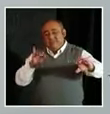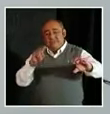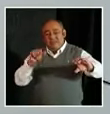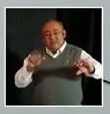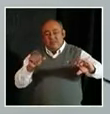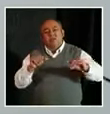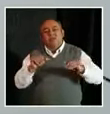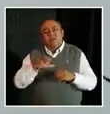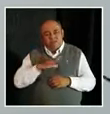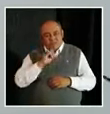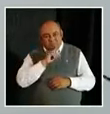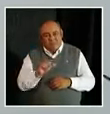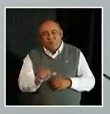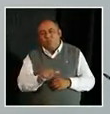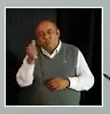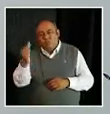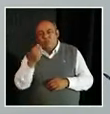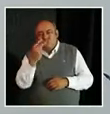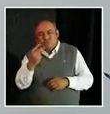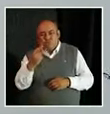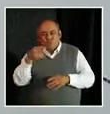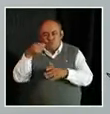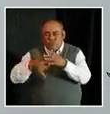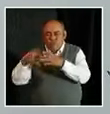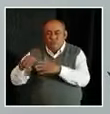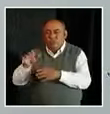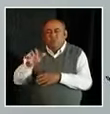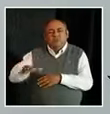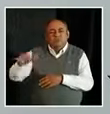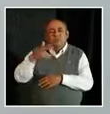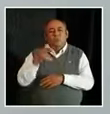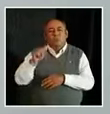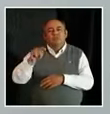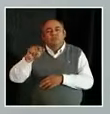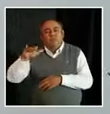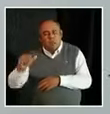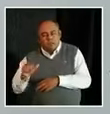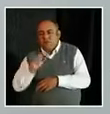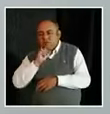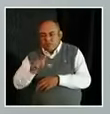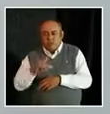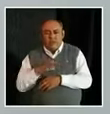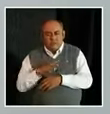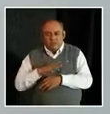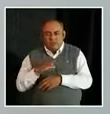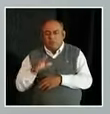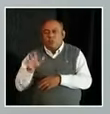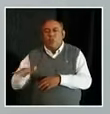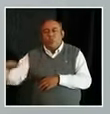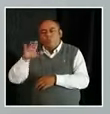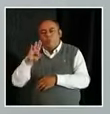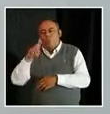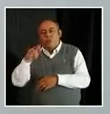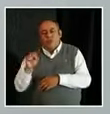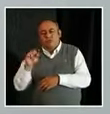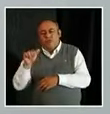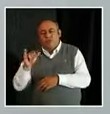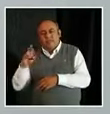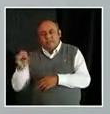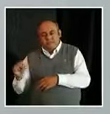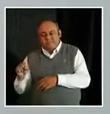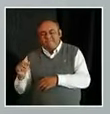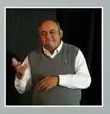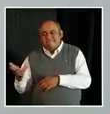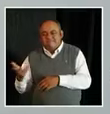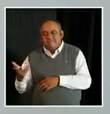pozos fuera en la zona de la Huasteca, en Buenos Aires, en los acuíferos Buenos Aires. El total nos